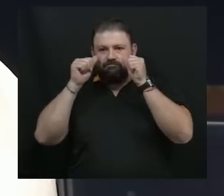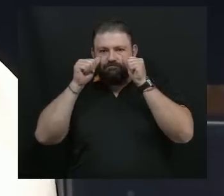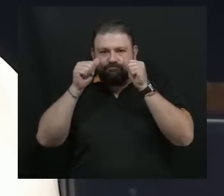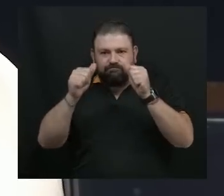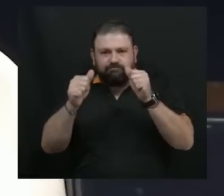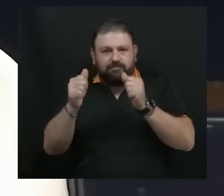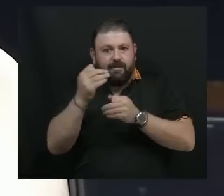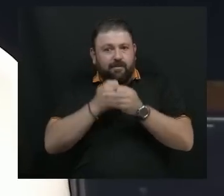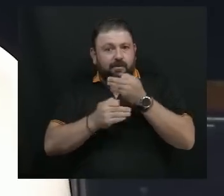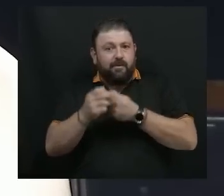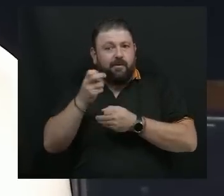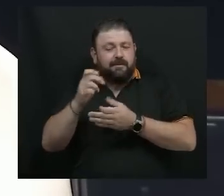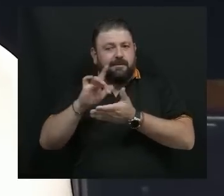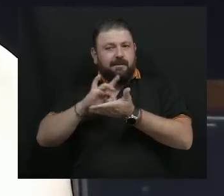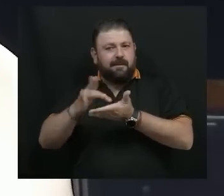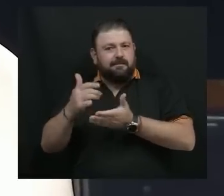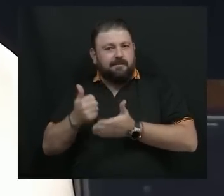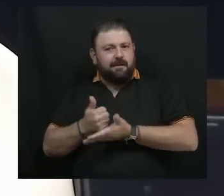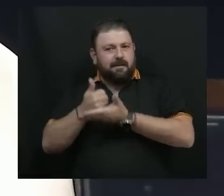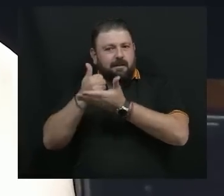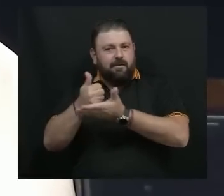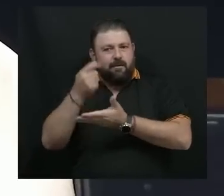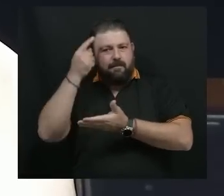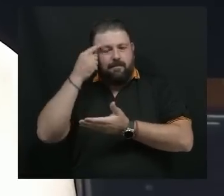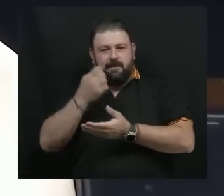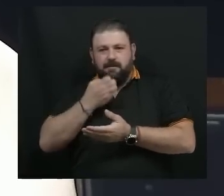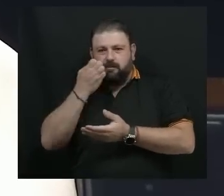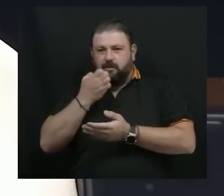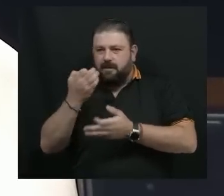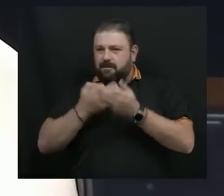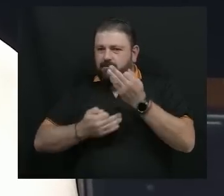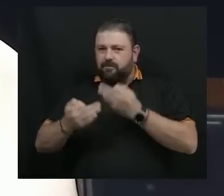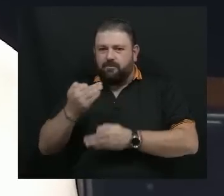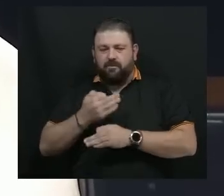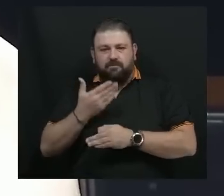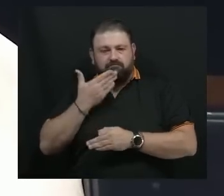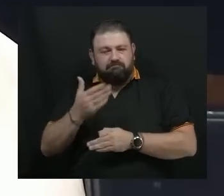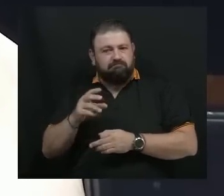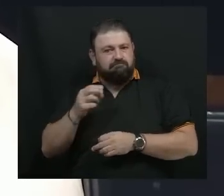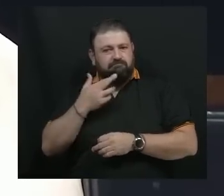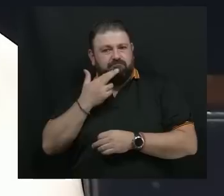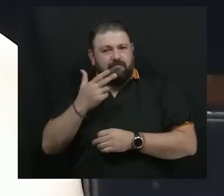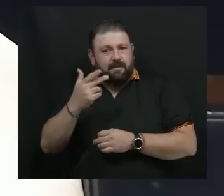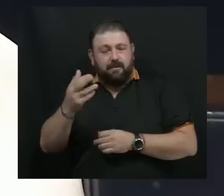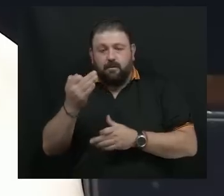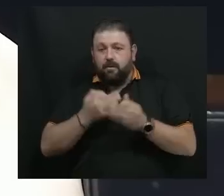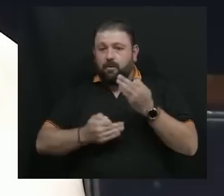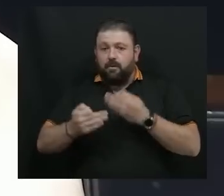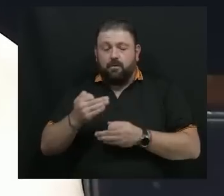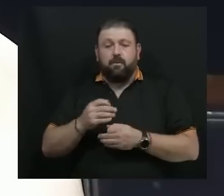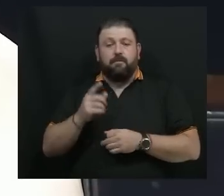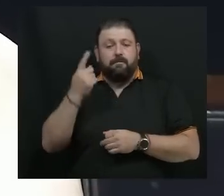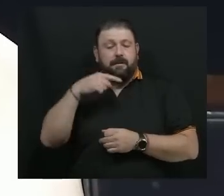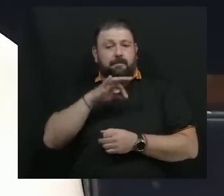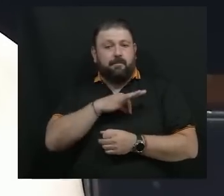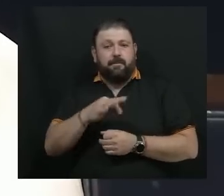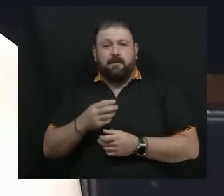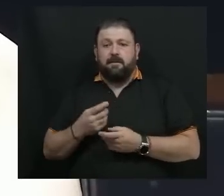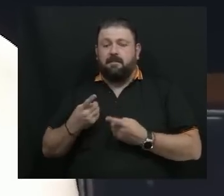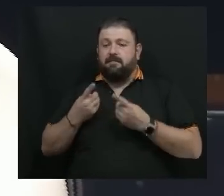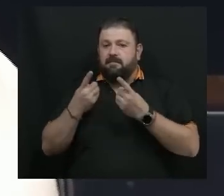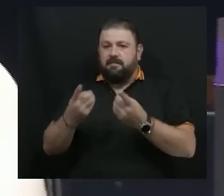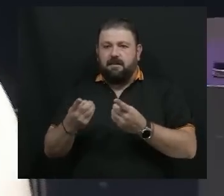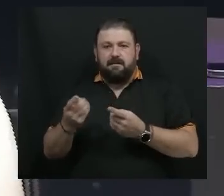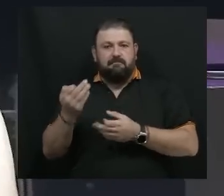cerebro produzca tenga una muy buena producción de neurotransmisores. Y estos neurotransmisores permiten que tengas más agilidad